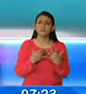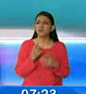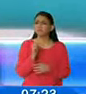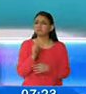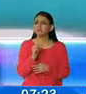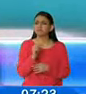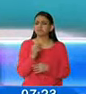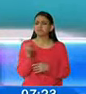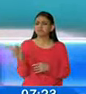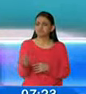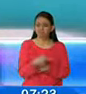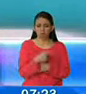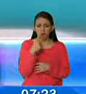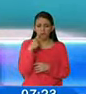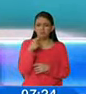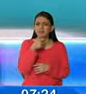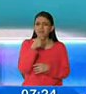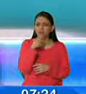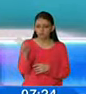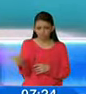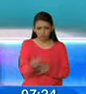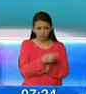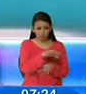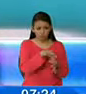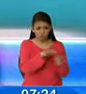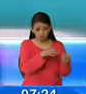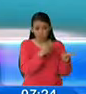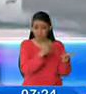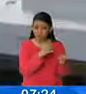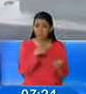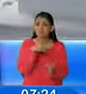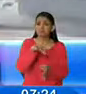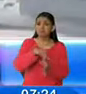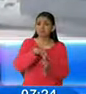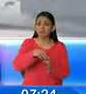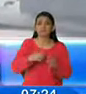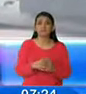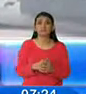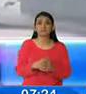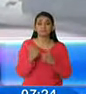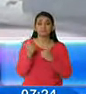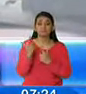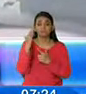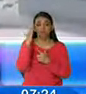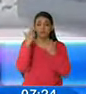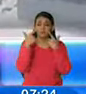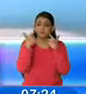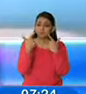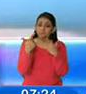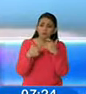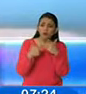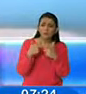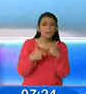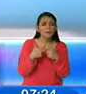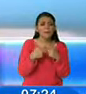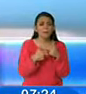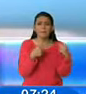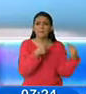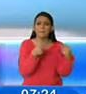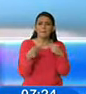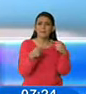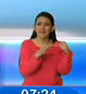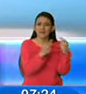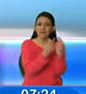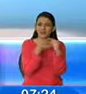Esperé y pasara también a un mayor de edad, para que vote primero. La Fuerza Pública cuidaba que no se diera ningún impasse entre simpatizantes